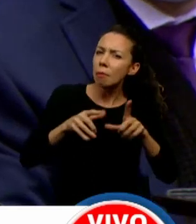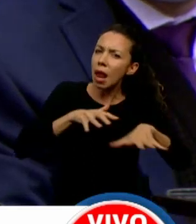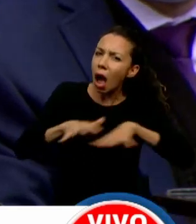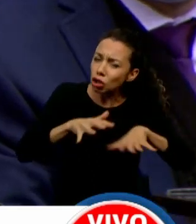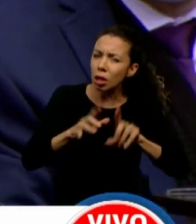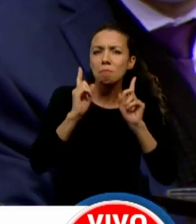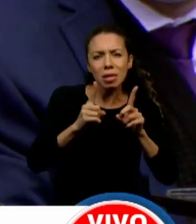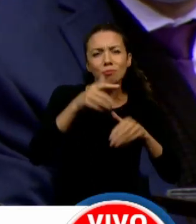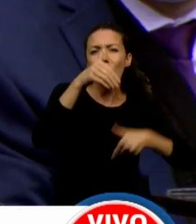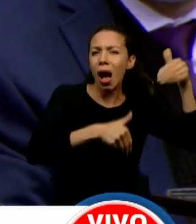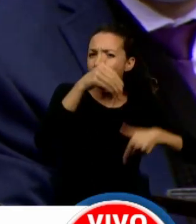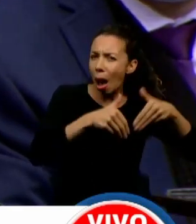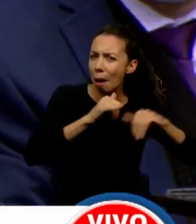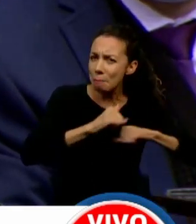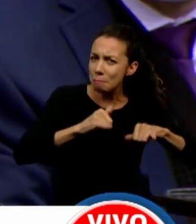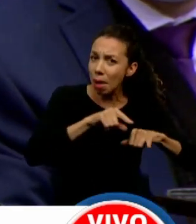campaña electoral,